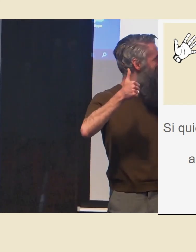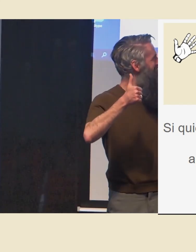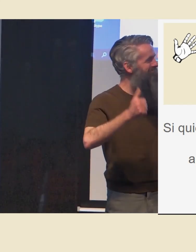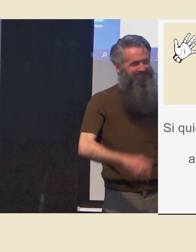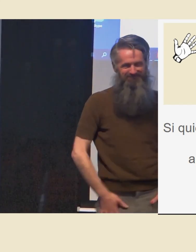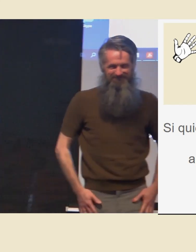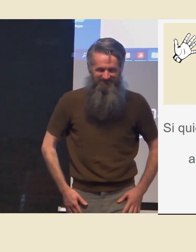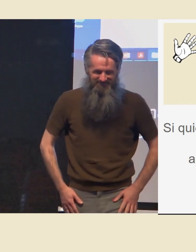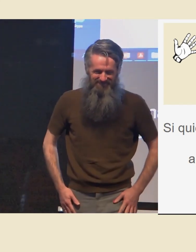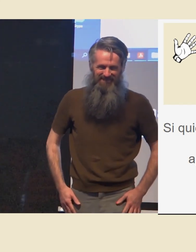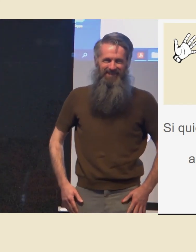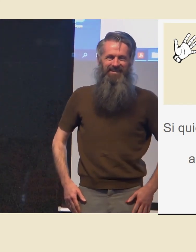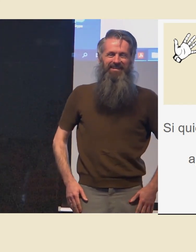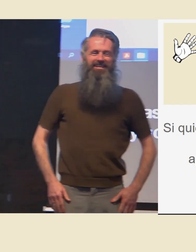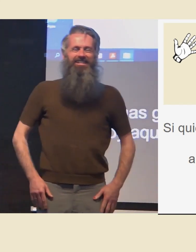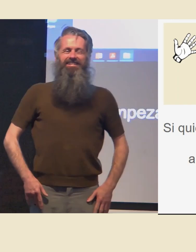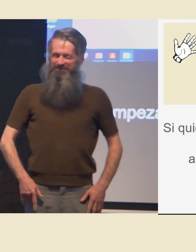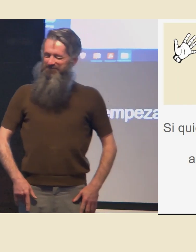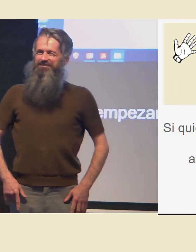Ahí, perfecto.